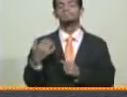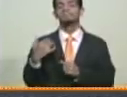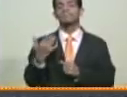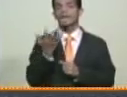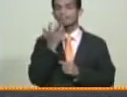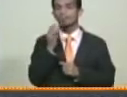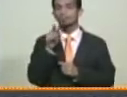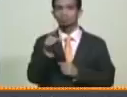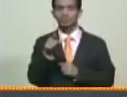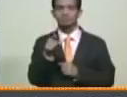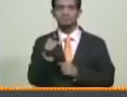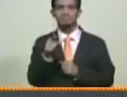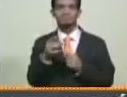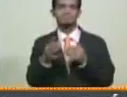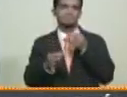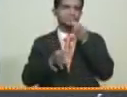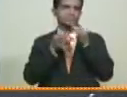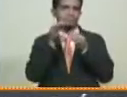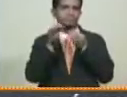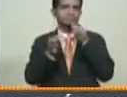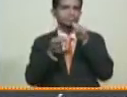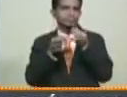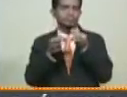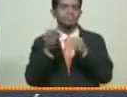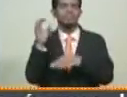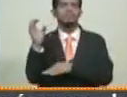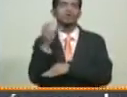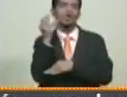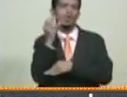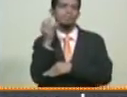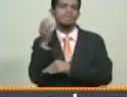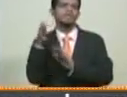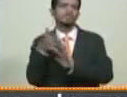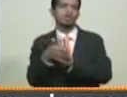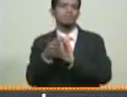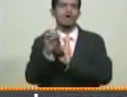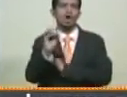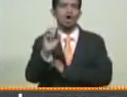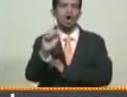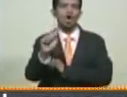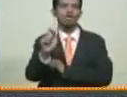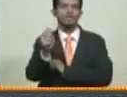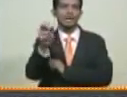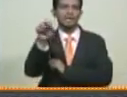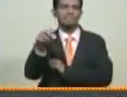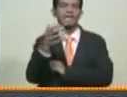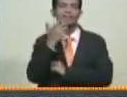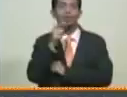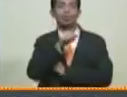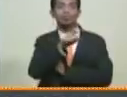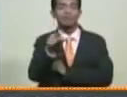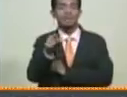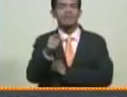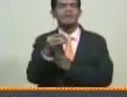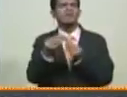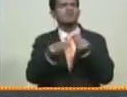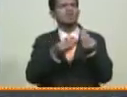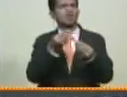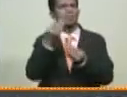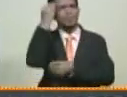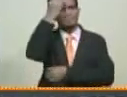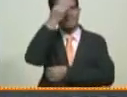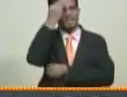sobre las pretensiones que pretende hacer Colombia en la OTAN, desde el Partido Socialista Unido de Venezuela, ¿cómo podría solicitar ante la Asamblea